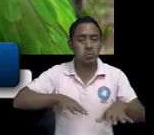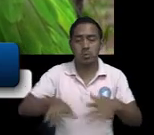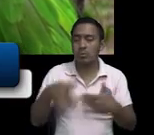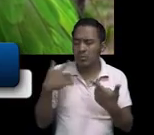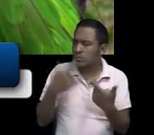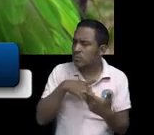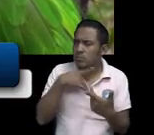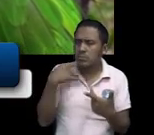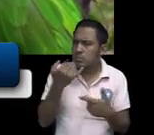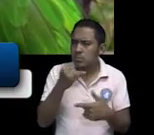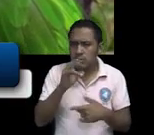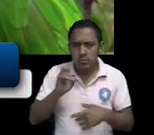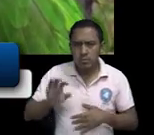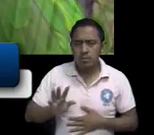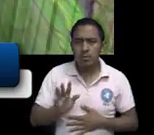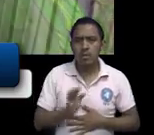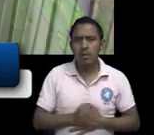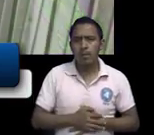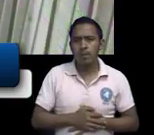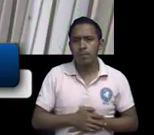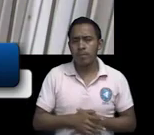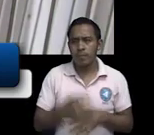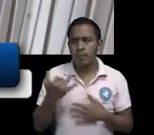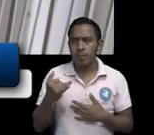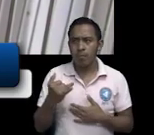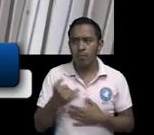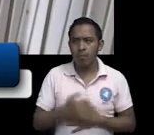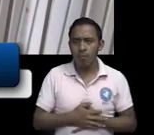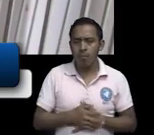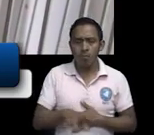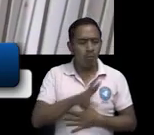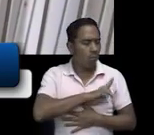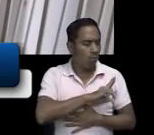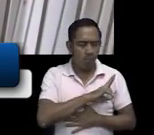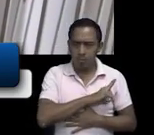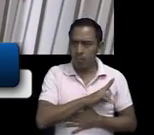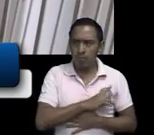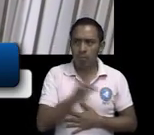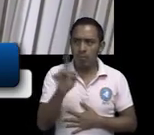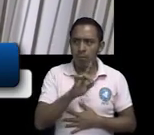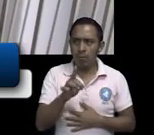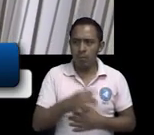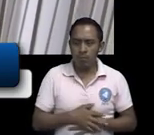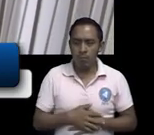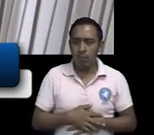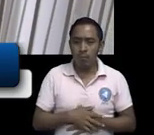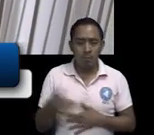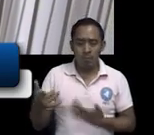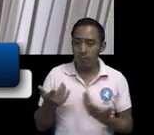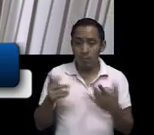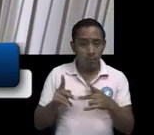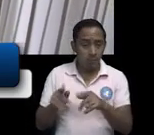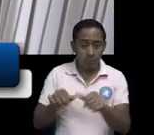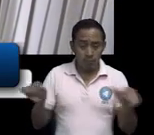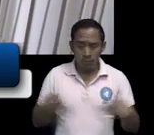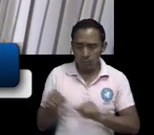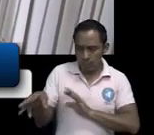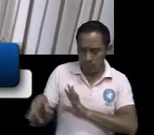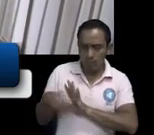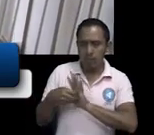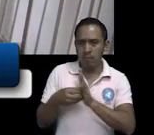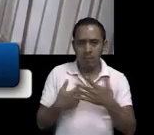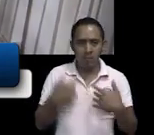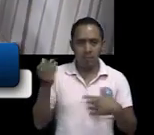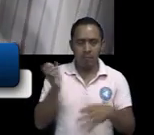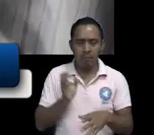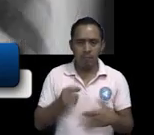ejemplo, ¿en realidad es verdad esto? No, ningún tipo de animal va a causar esterilidad en el ser humano.